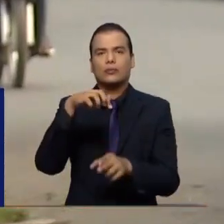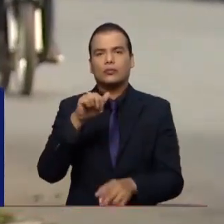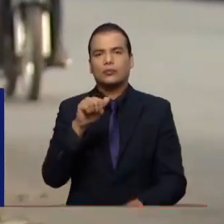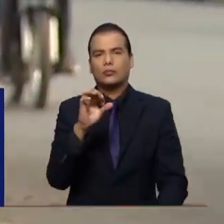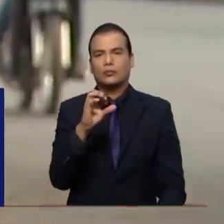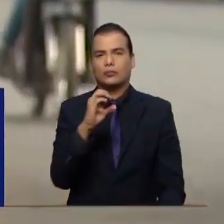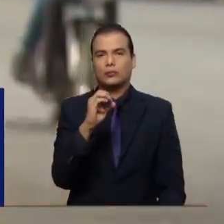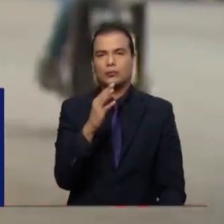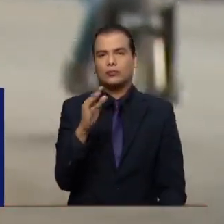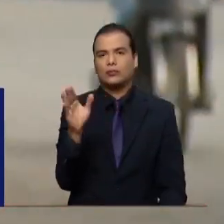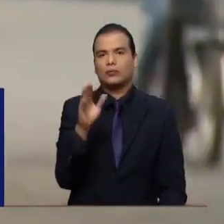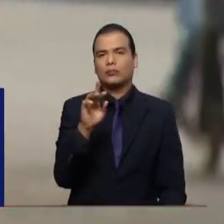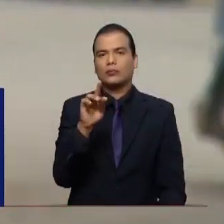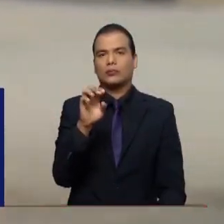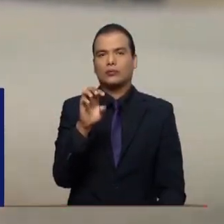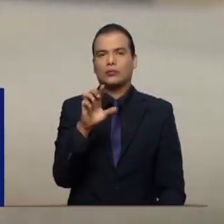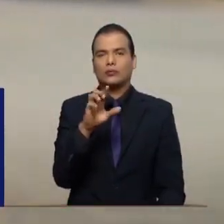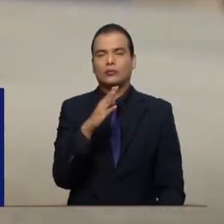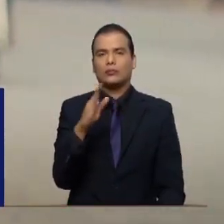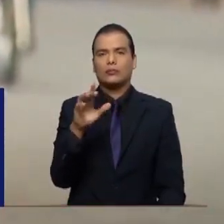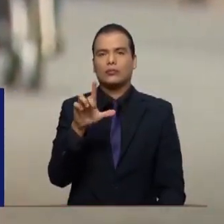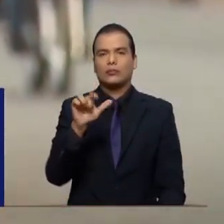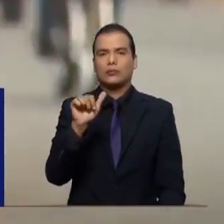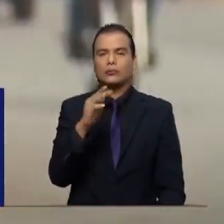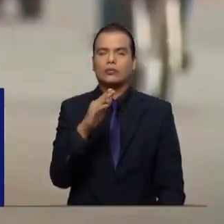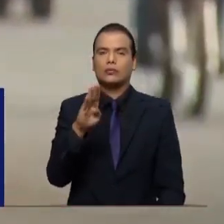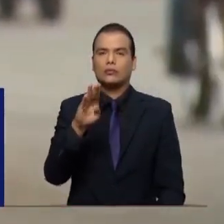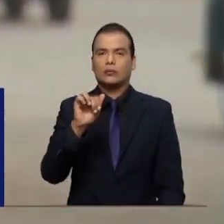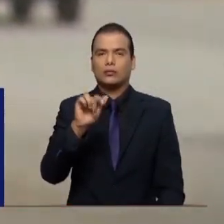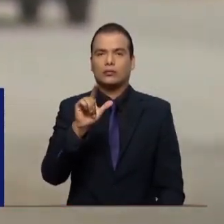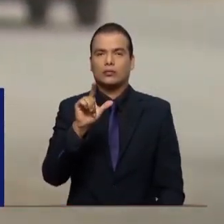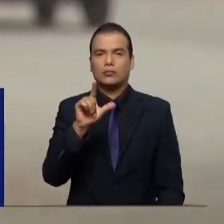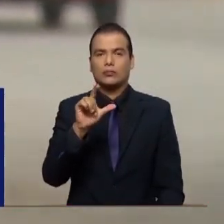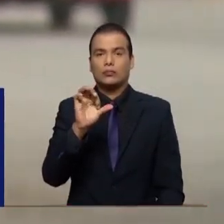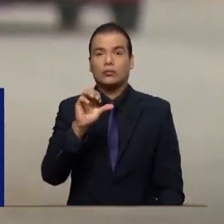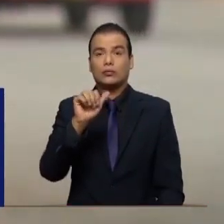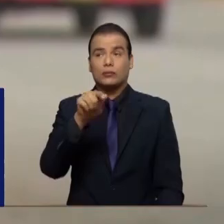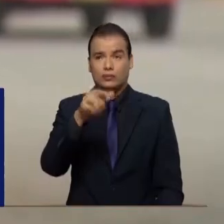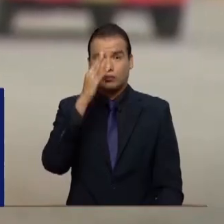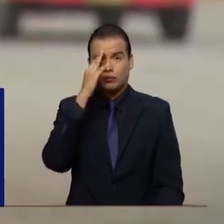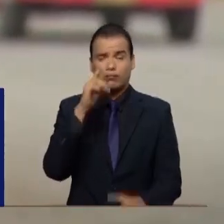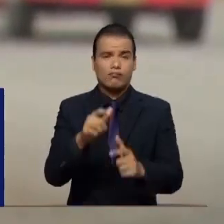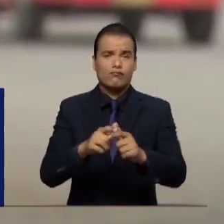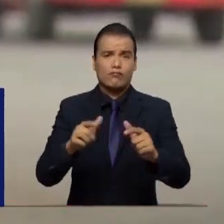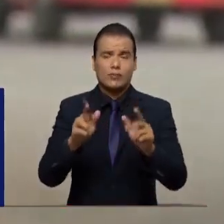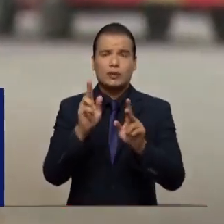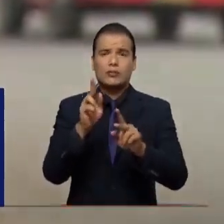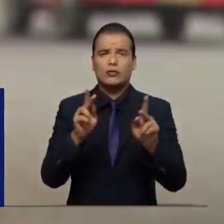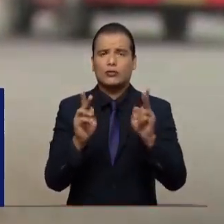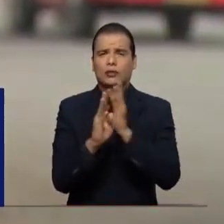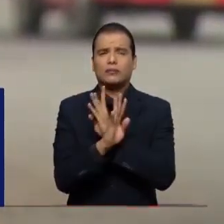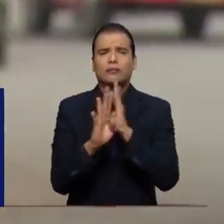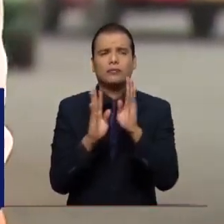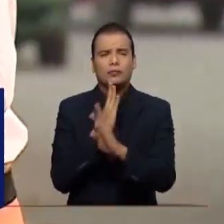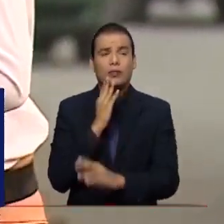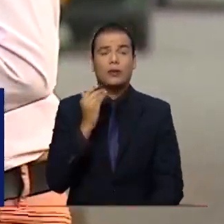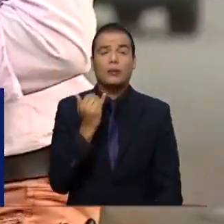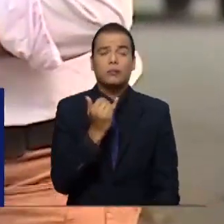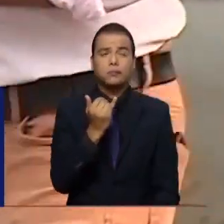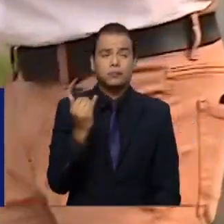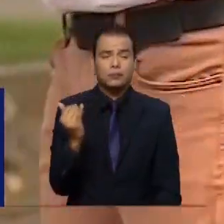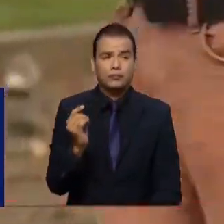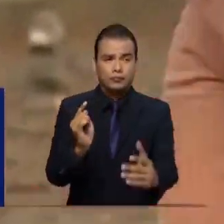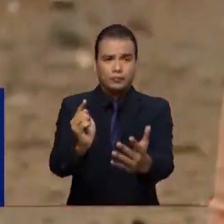transita diariamente centenares de personas que viven y trabajan en toda esta zona del sur del municipio de Jamundí. Aquí hay elementos